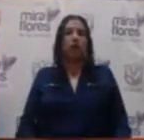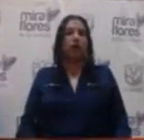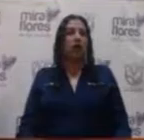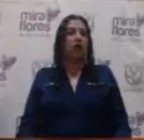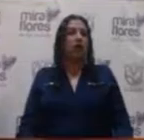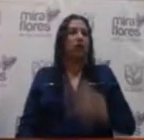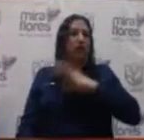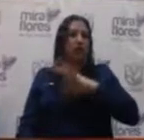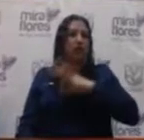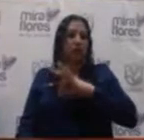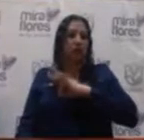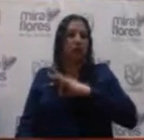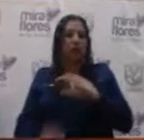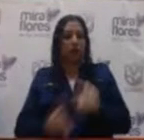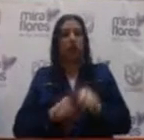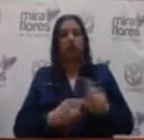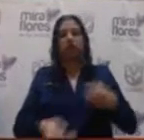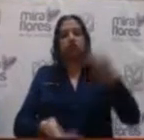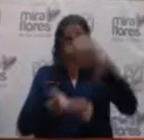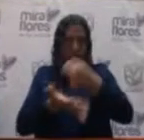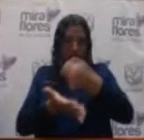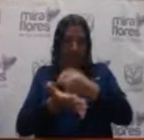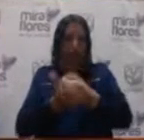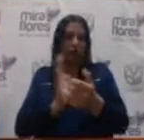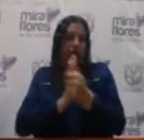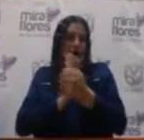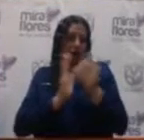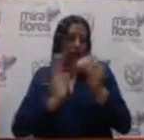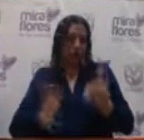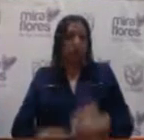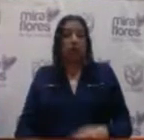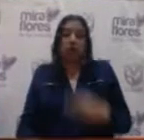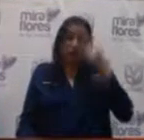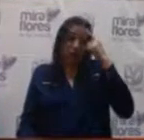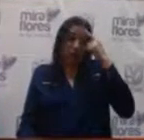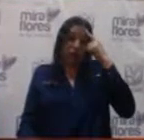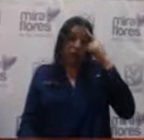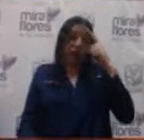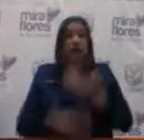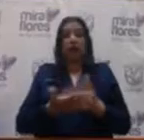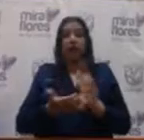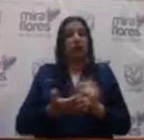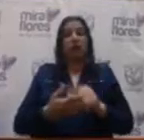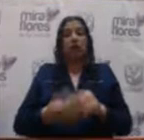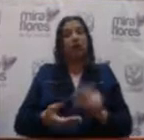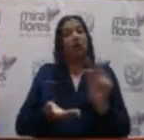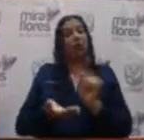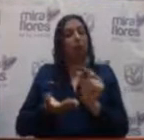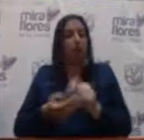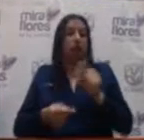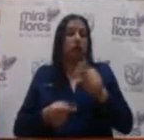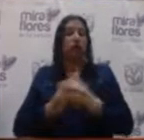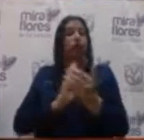no también contribuye a este pago, porque este perito me imagino que no es nada, es un poco oneroso de ser, ¿no? Porque es un